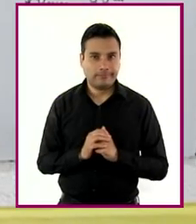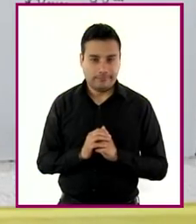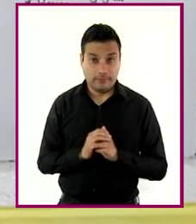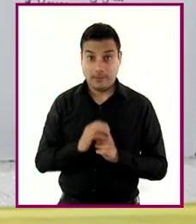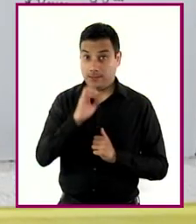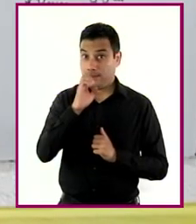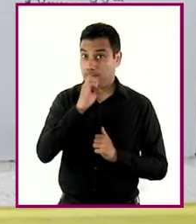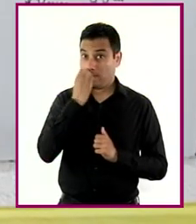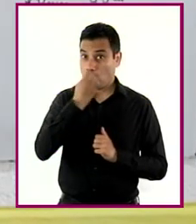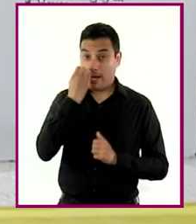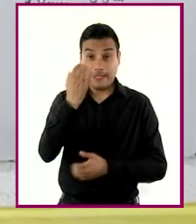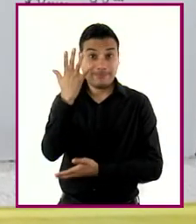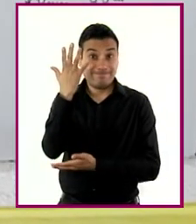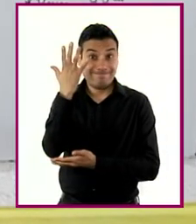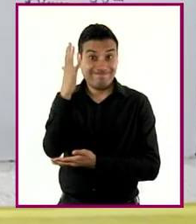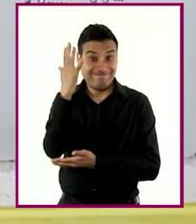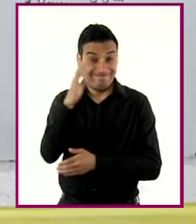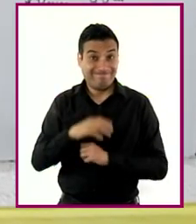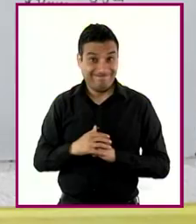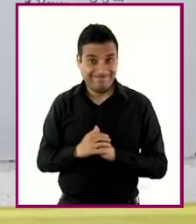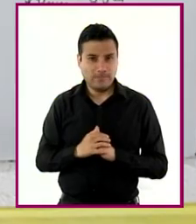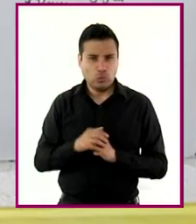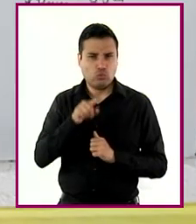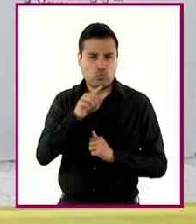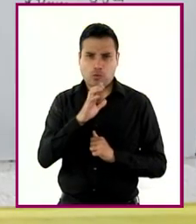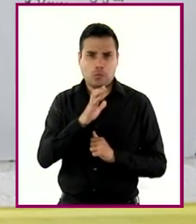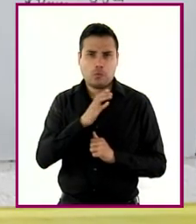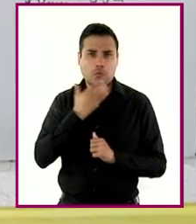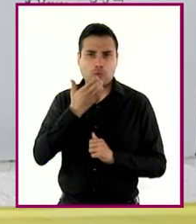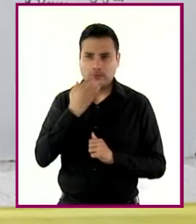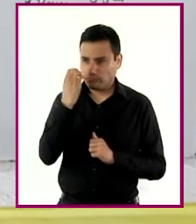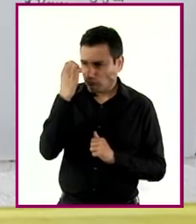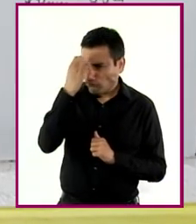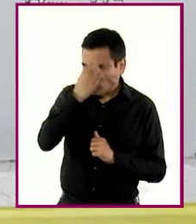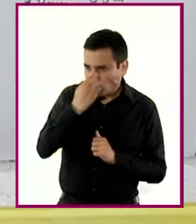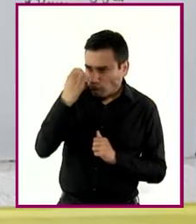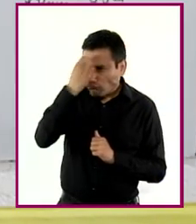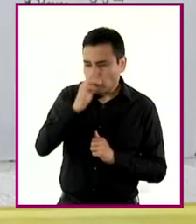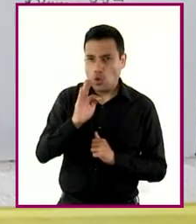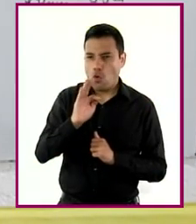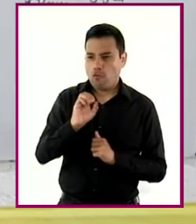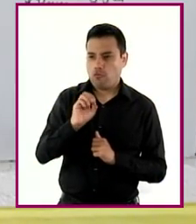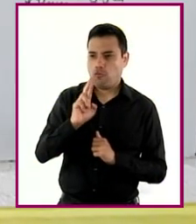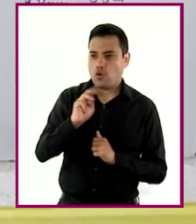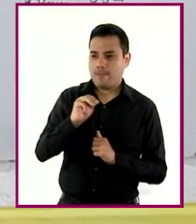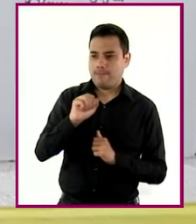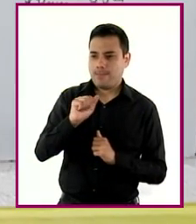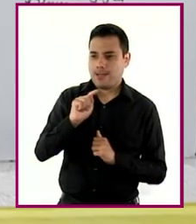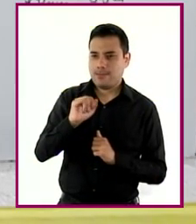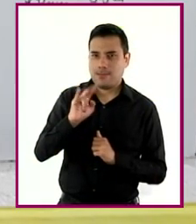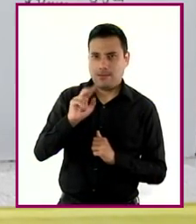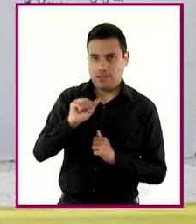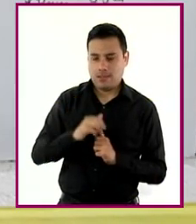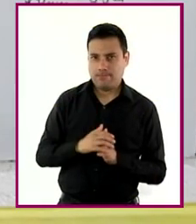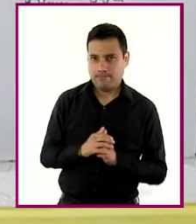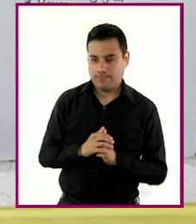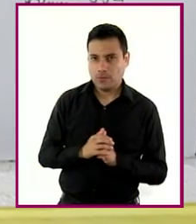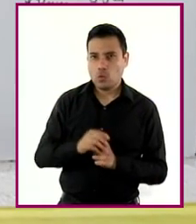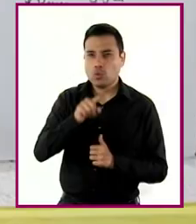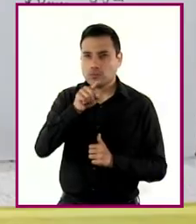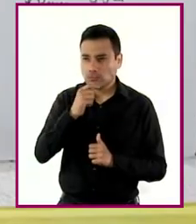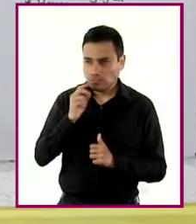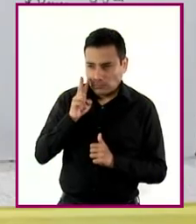preescolar realizamos evaluaciones formativas, nos enfocamos en evaluar el proceso